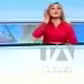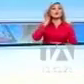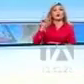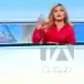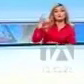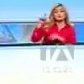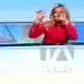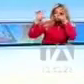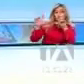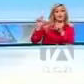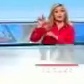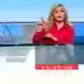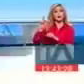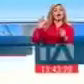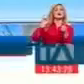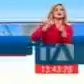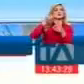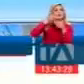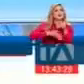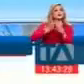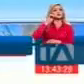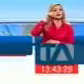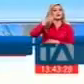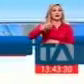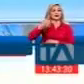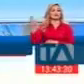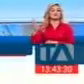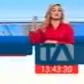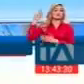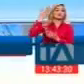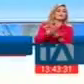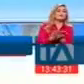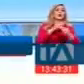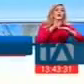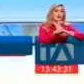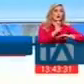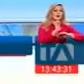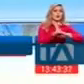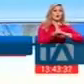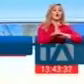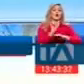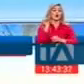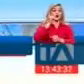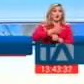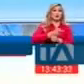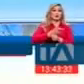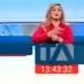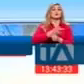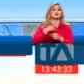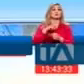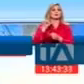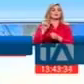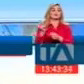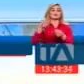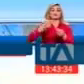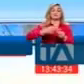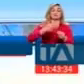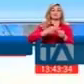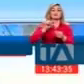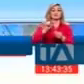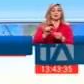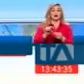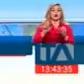ilícita, tiene hasta mañana para volver al país y cumplir con la presentación diaria que ordenó la jueza Gianella Noritz. Si incumple la medida, podría emitirse